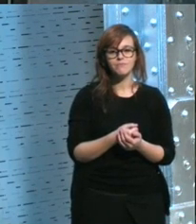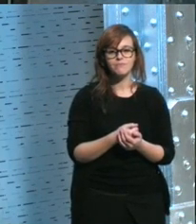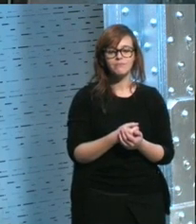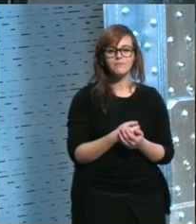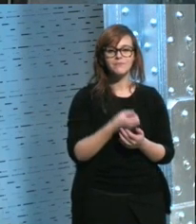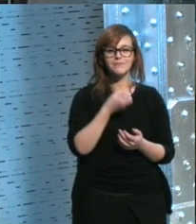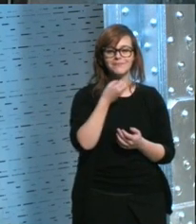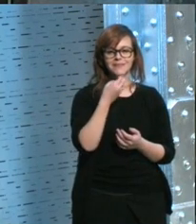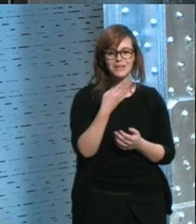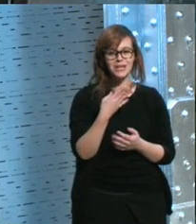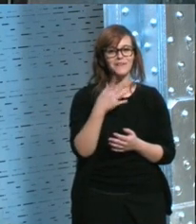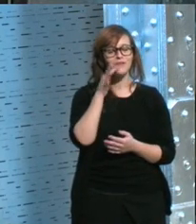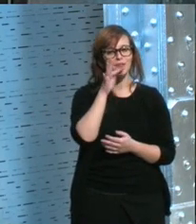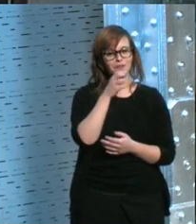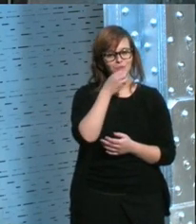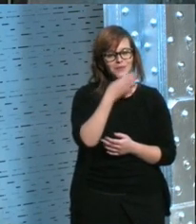Voilà, en français.